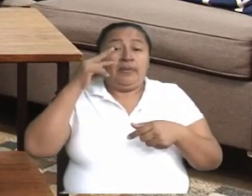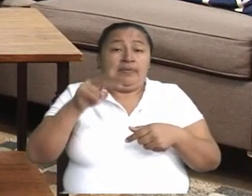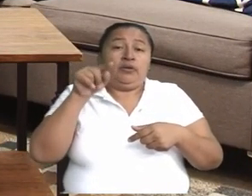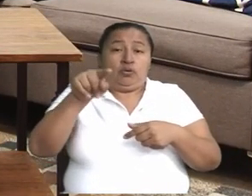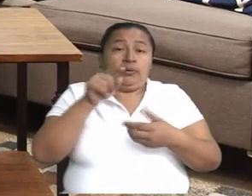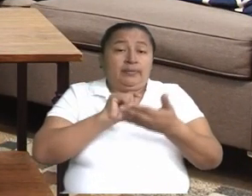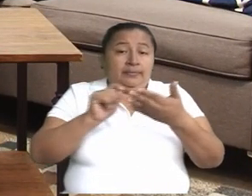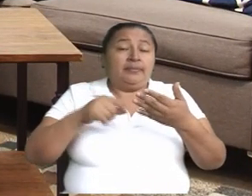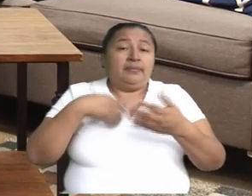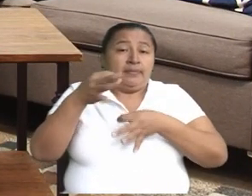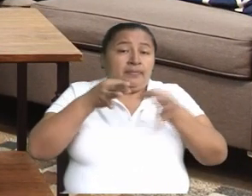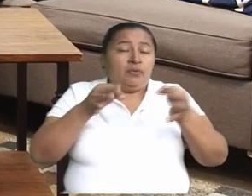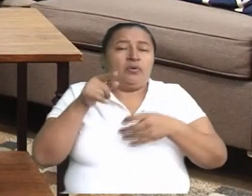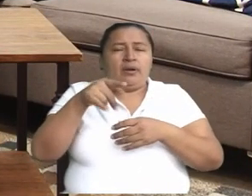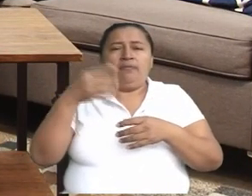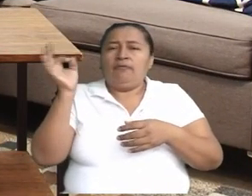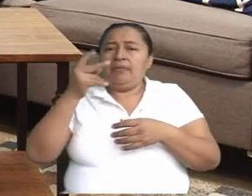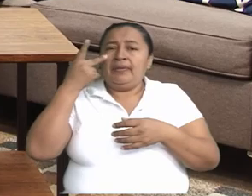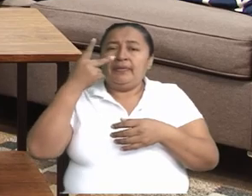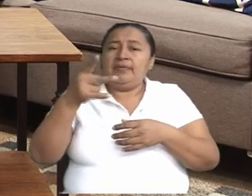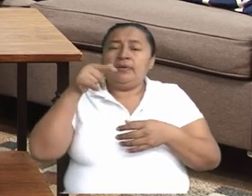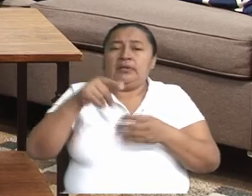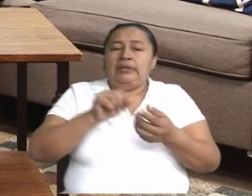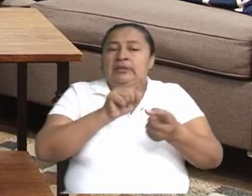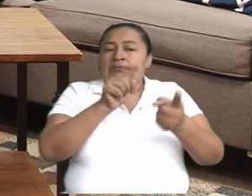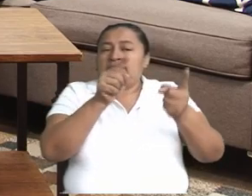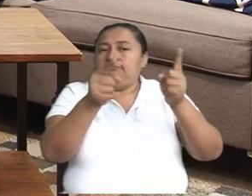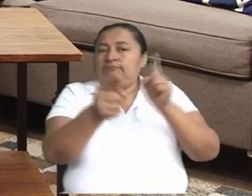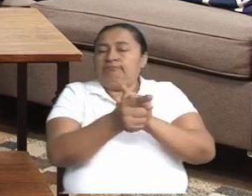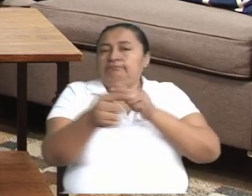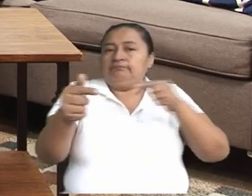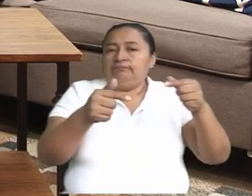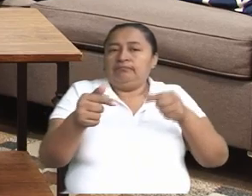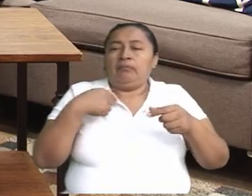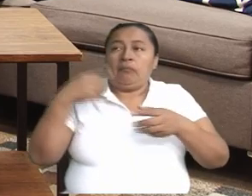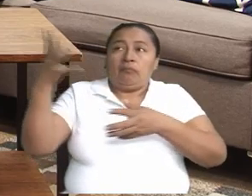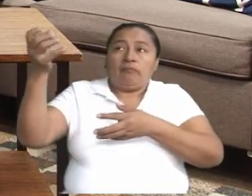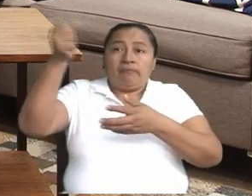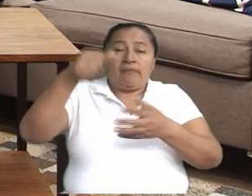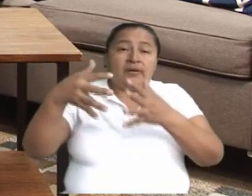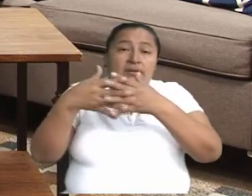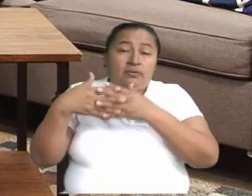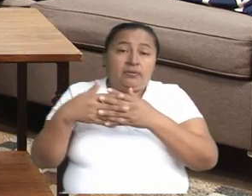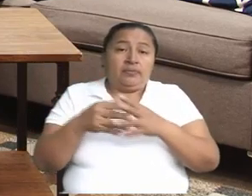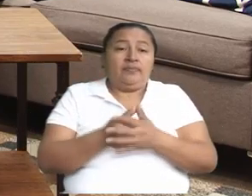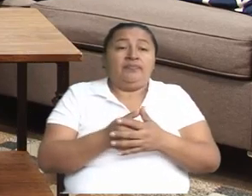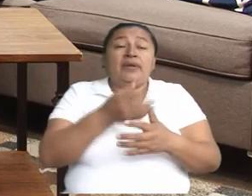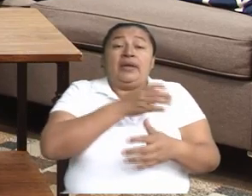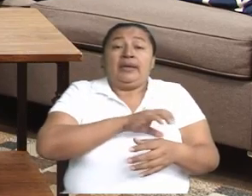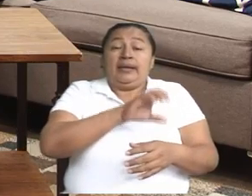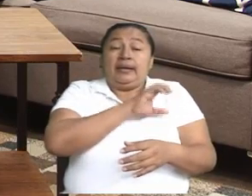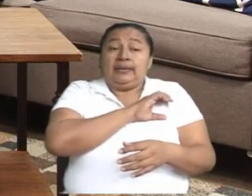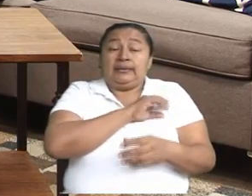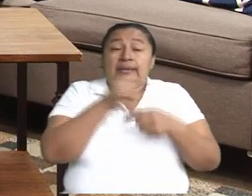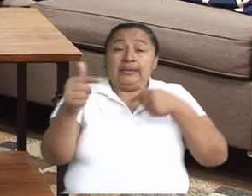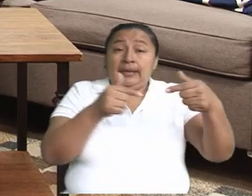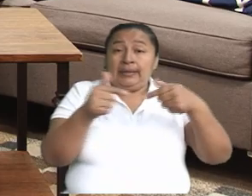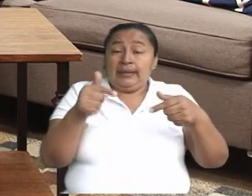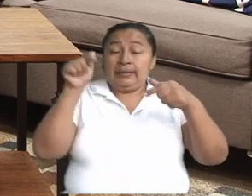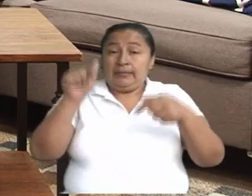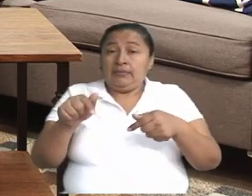muy bien, que es una perspectiva ya cambiar el ribete de la guerra de intervención a una guerra... El carácter de la guerra ellos lo cambian para derrotar